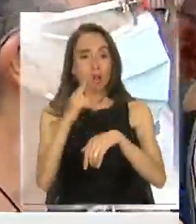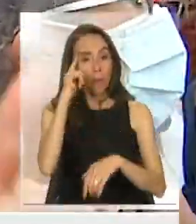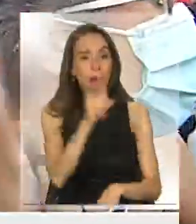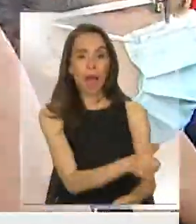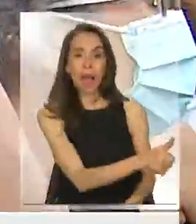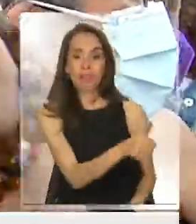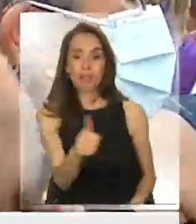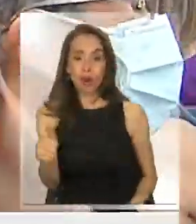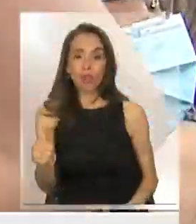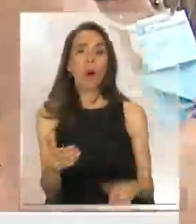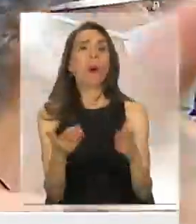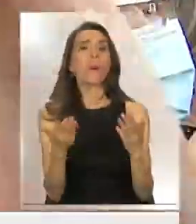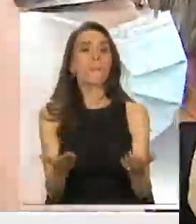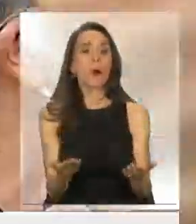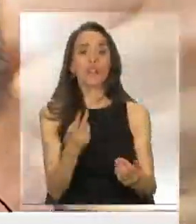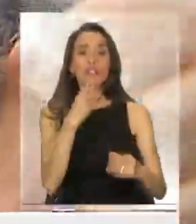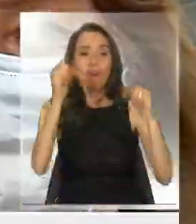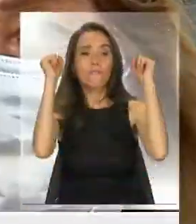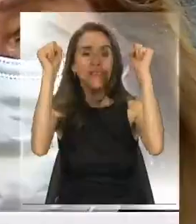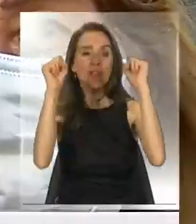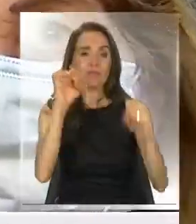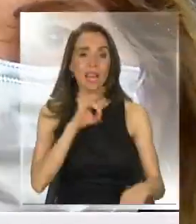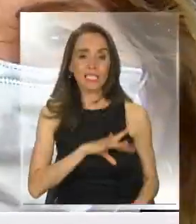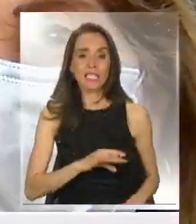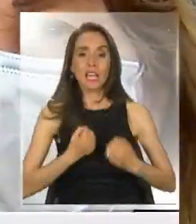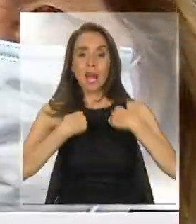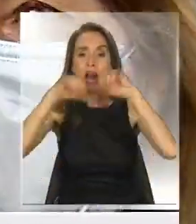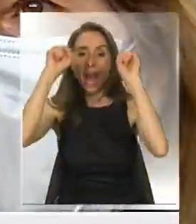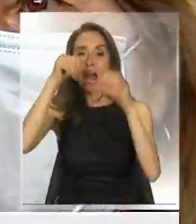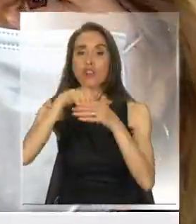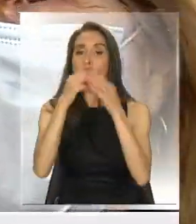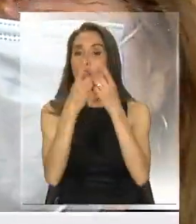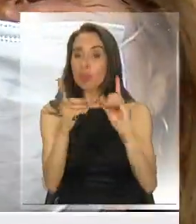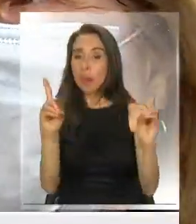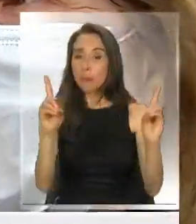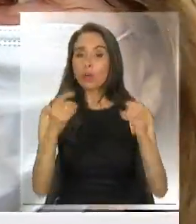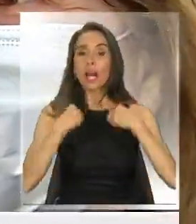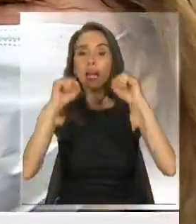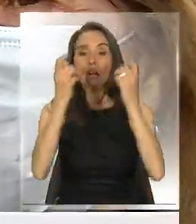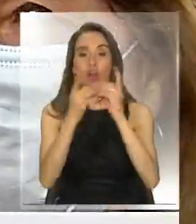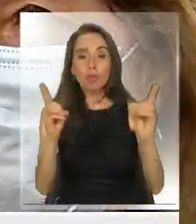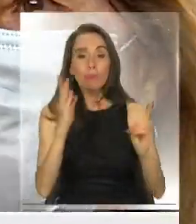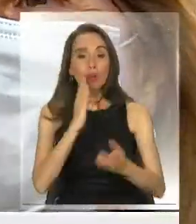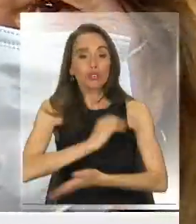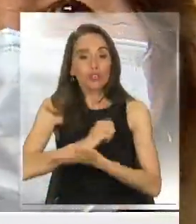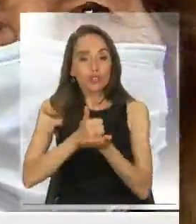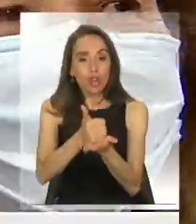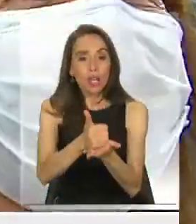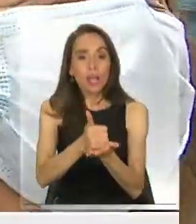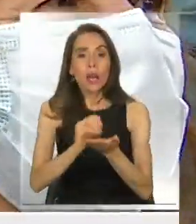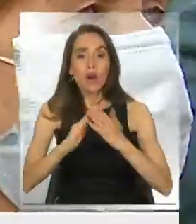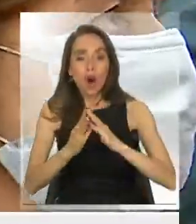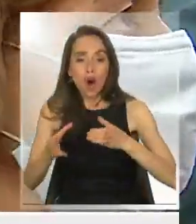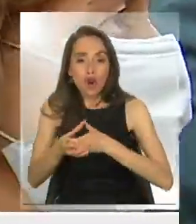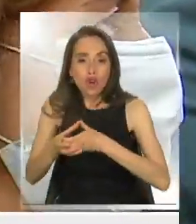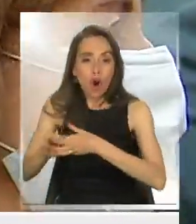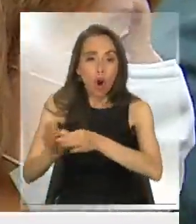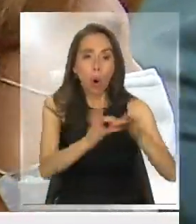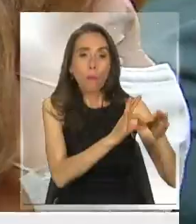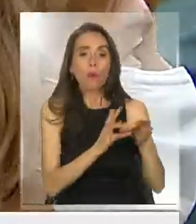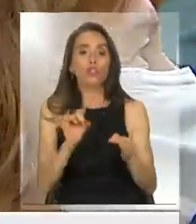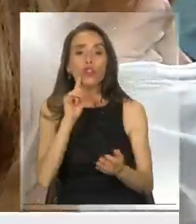todos. Por eso, ¡viva Chile! Ganó la democracia. La democracia, la solidaridad y el comunitarismo. Aquí no